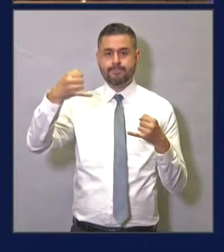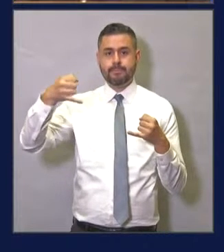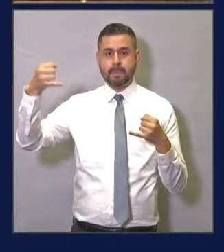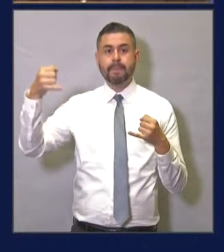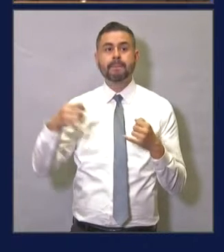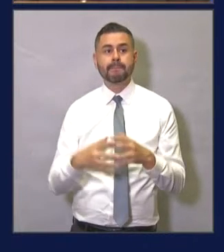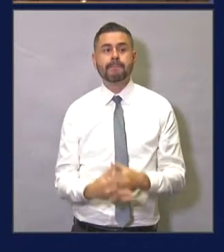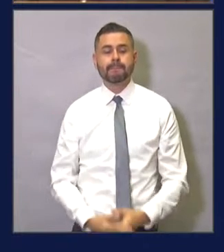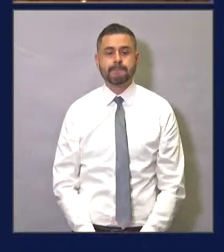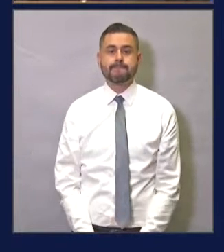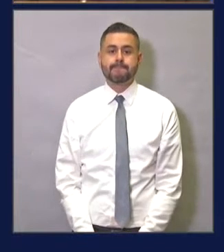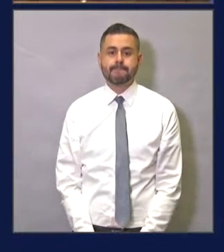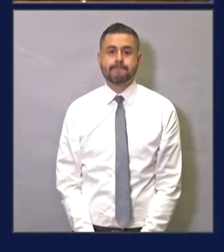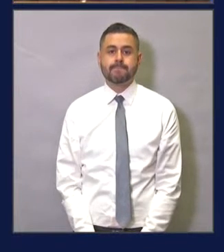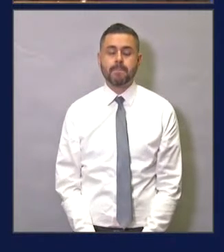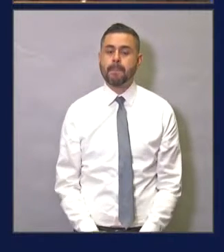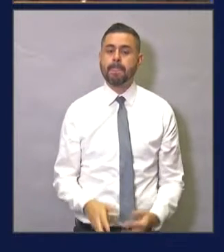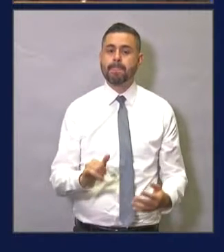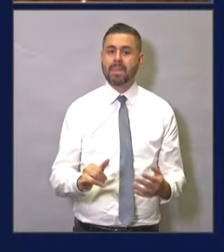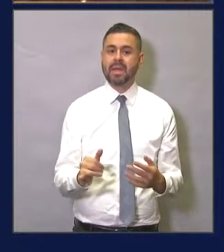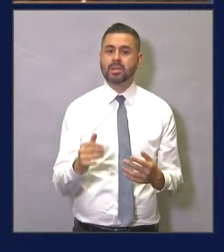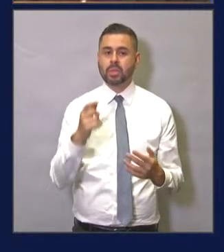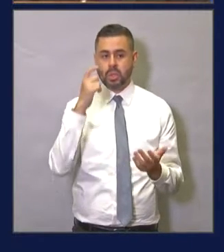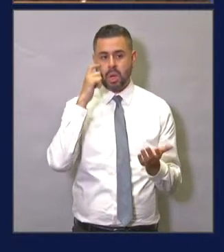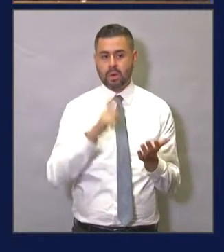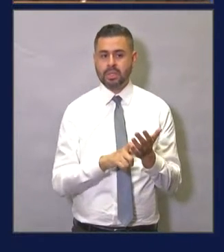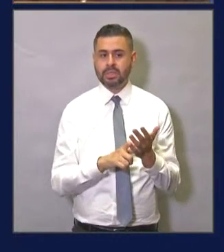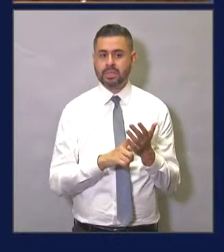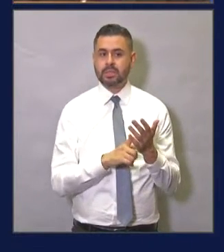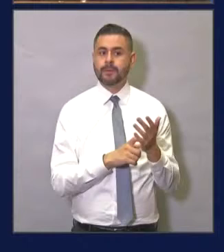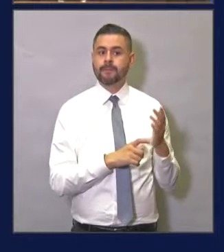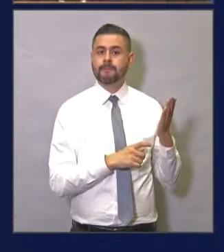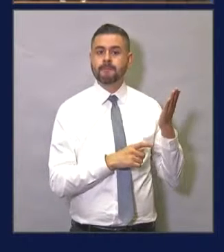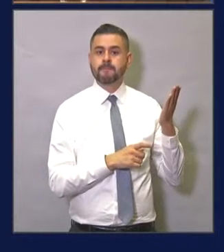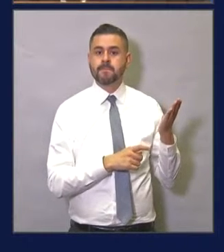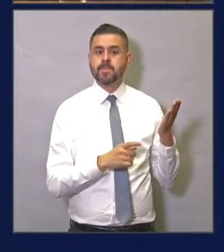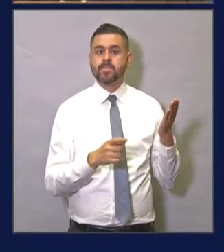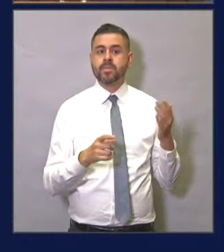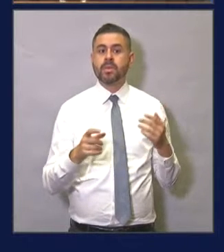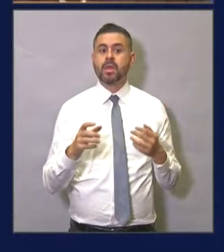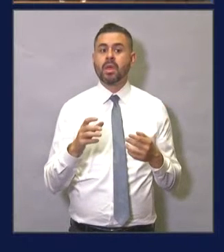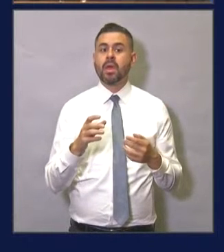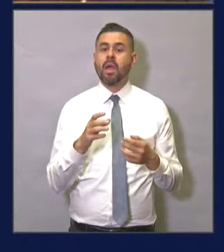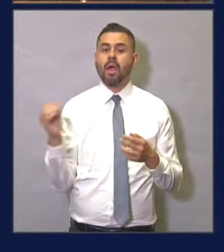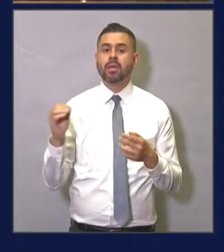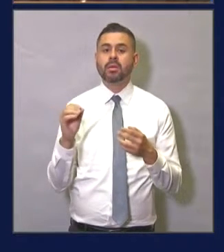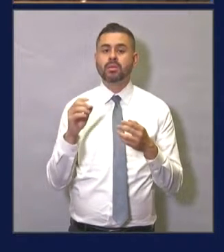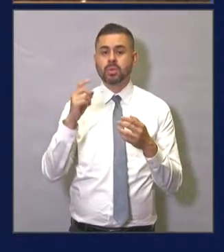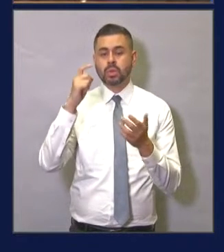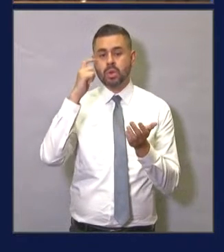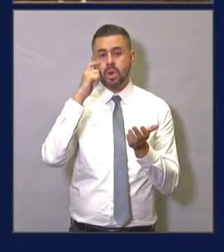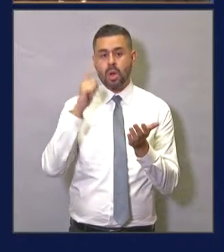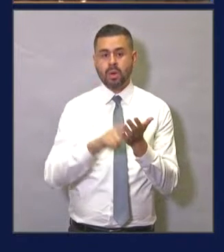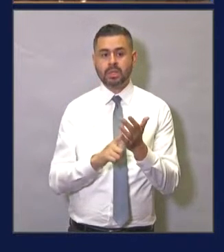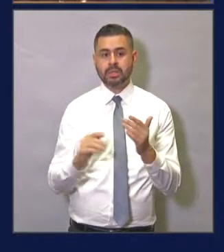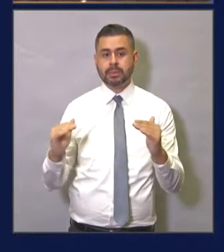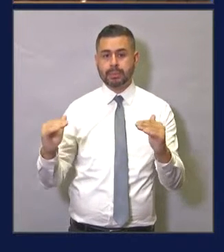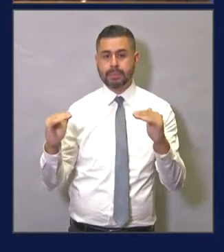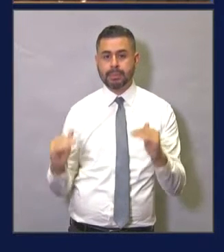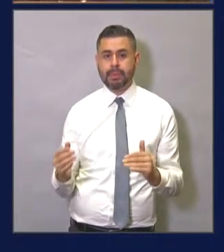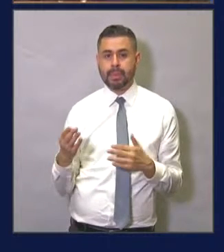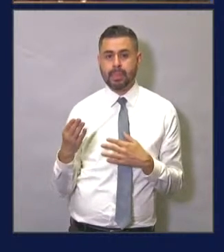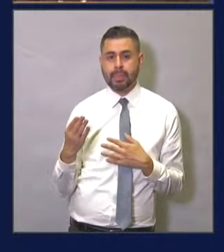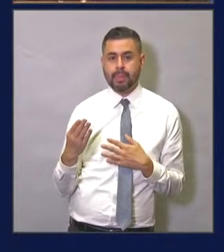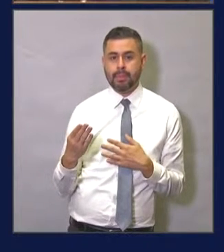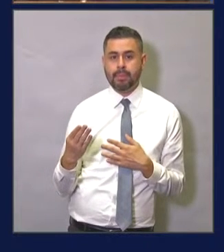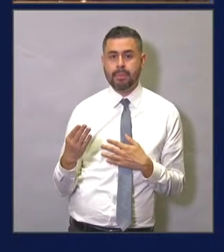misma escala que se muestran en el lado izquierdo del gráfico y los fallecimientos en una escala con números mucho más bajos que se